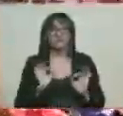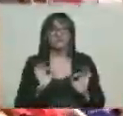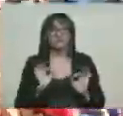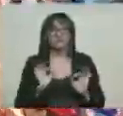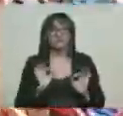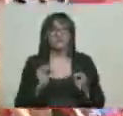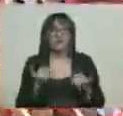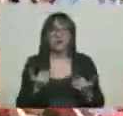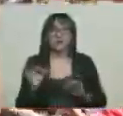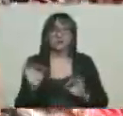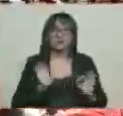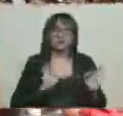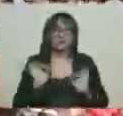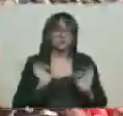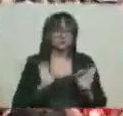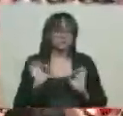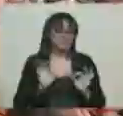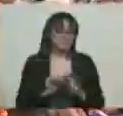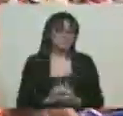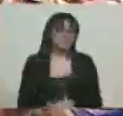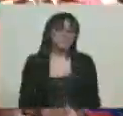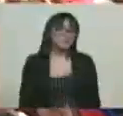Vamos a prepararnos.